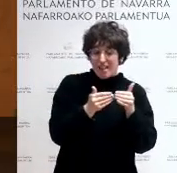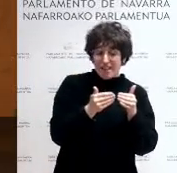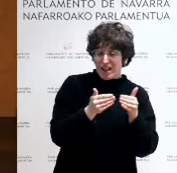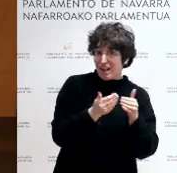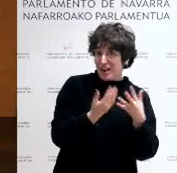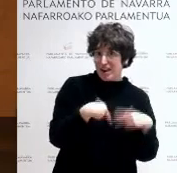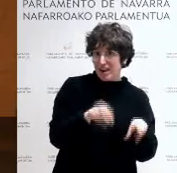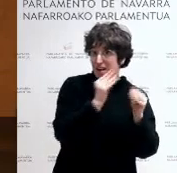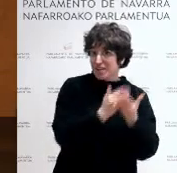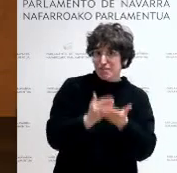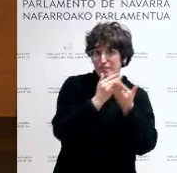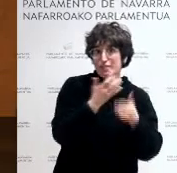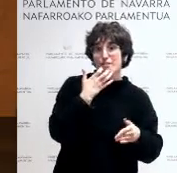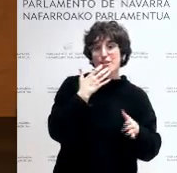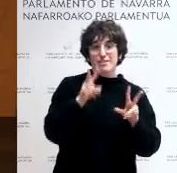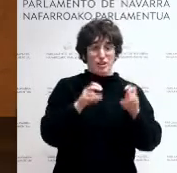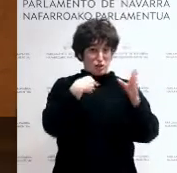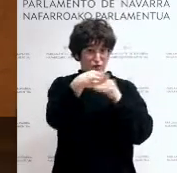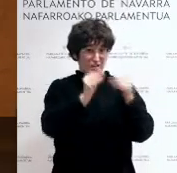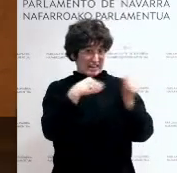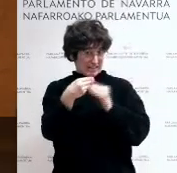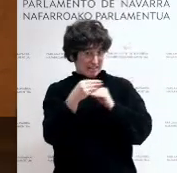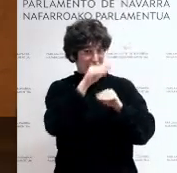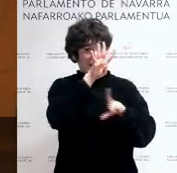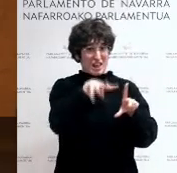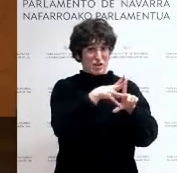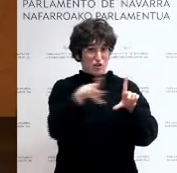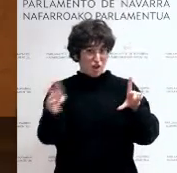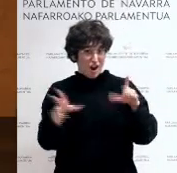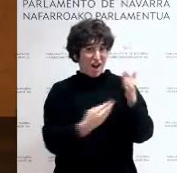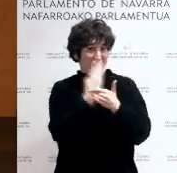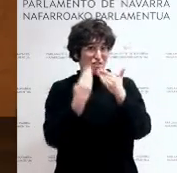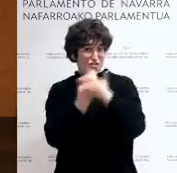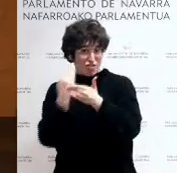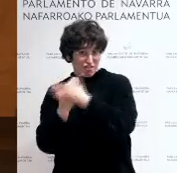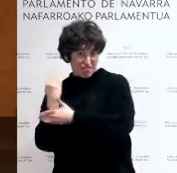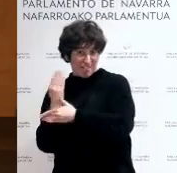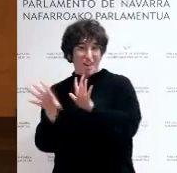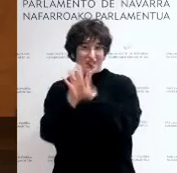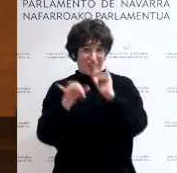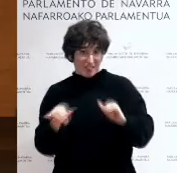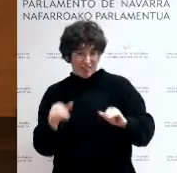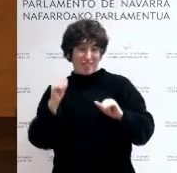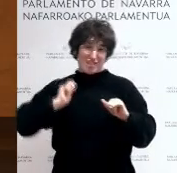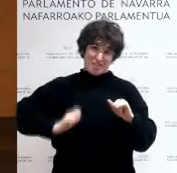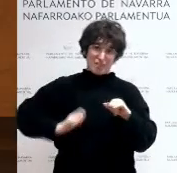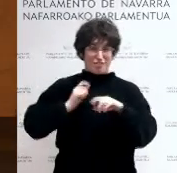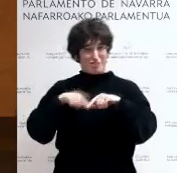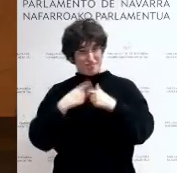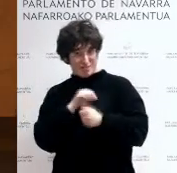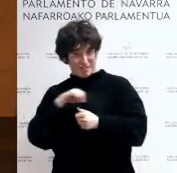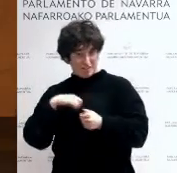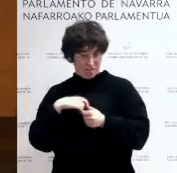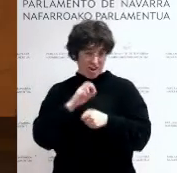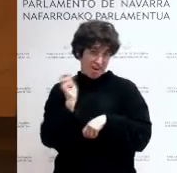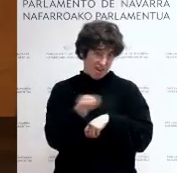económicos, como por ejemplo la flexibilización de horarios y de jornadas para hacer compatible la vida personal y profesional, como por ejemplo el reconocimiento especial